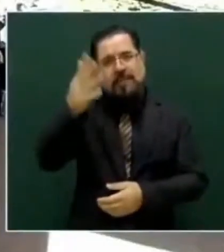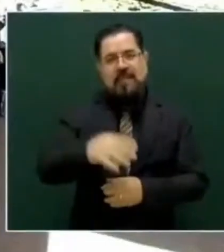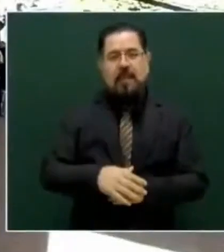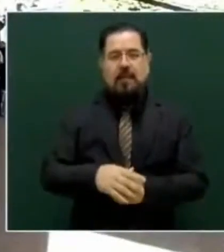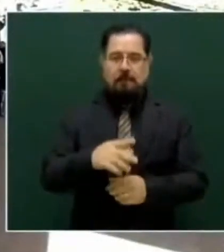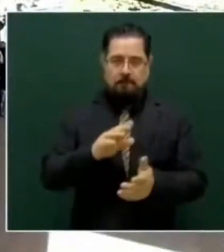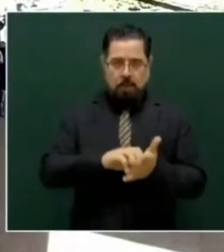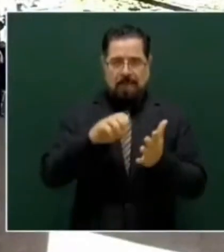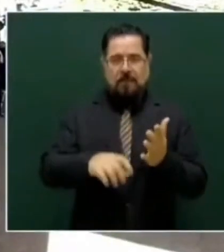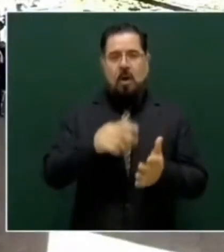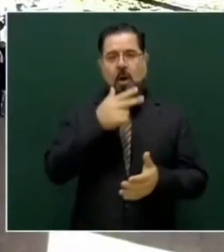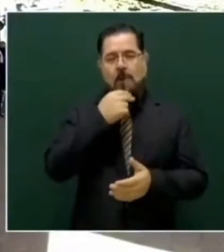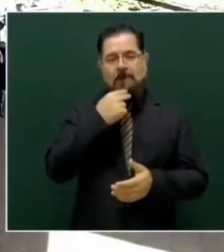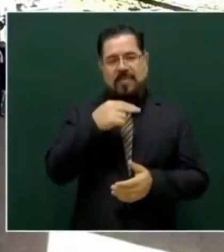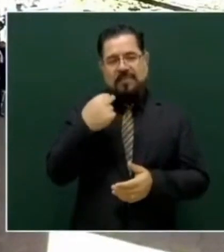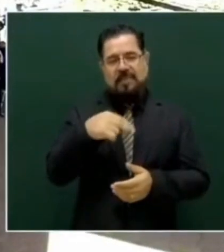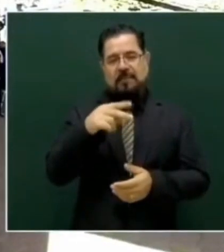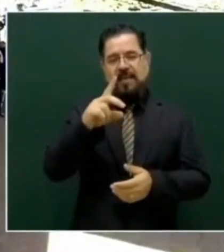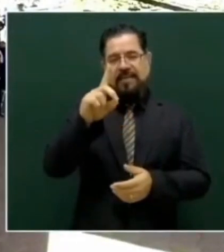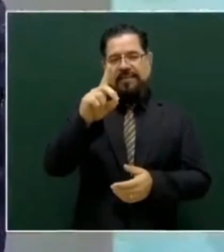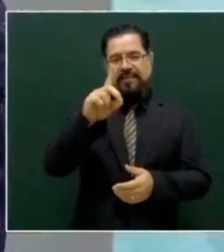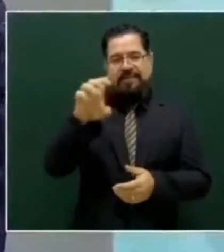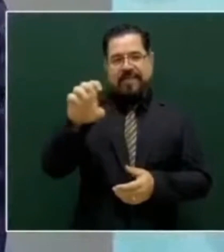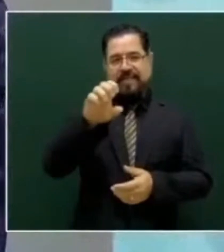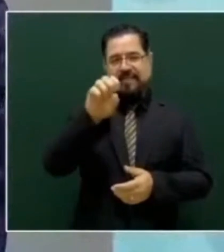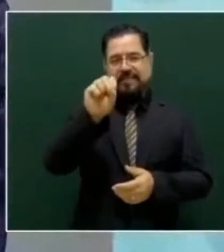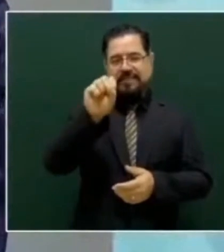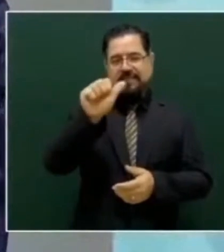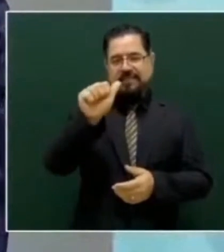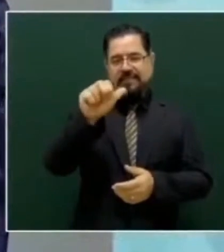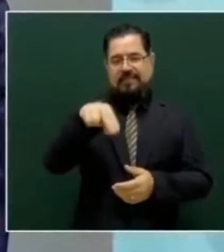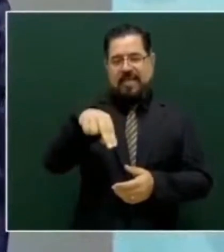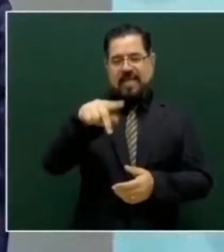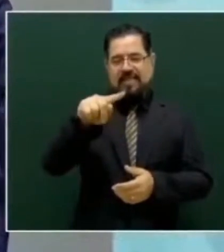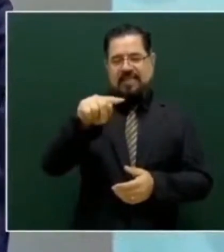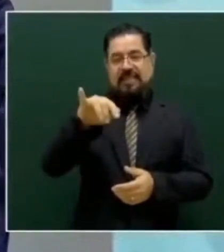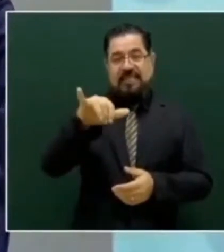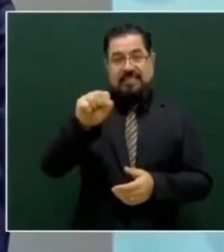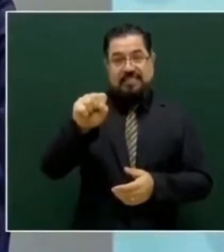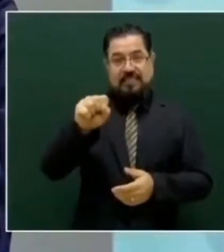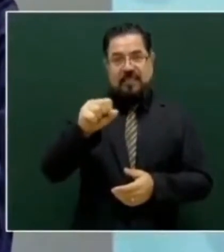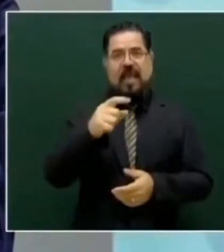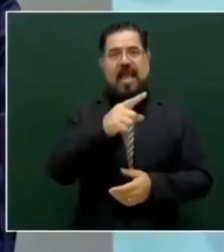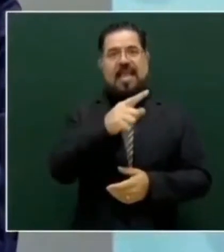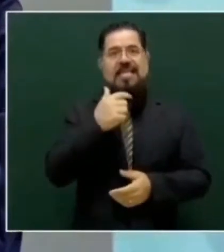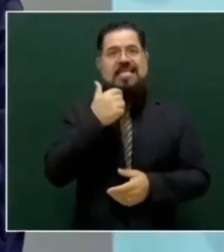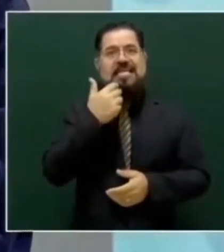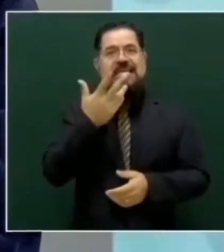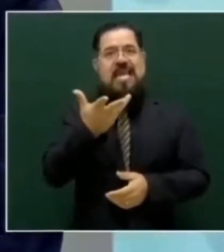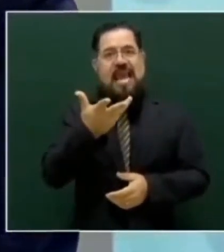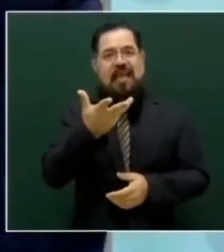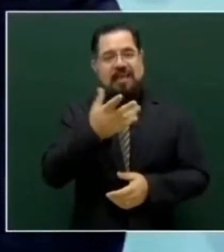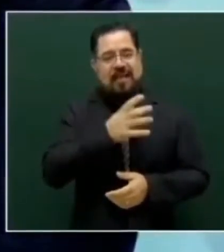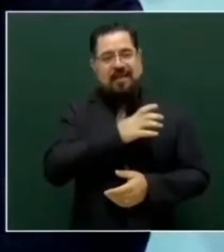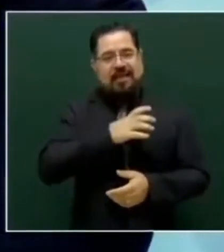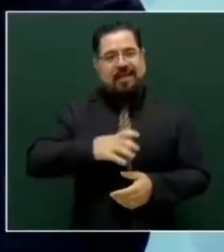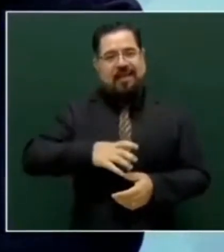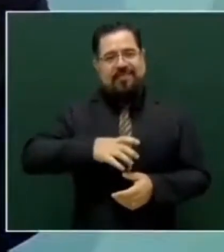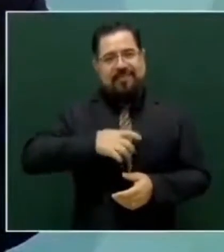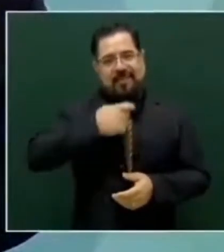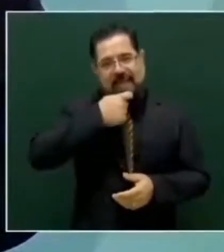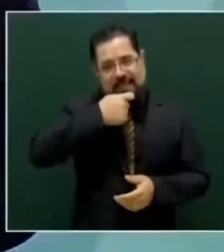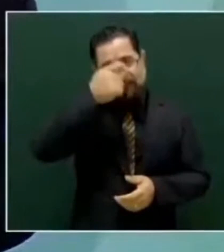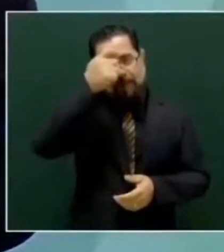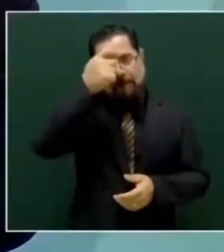DeSantis de Florida, que quiere ser candidato del Partido